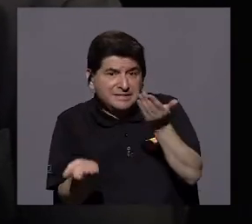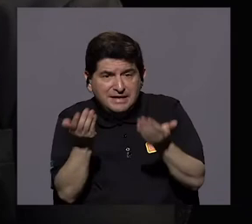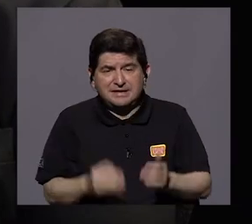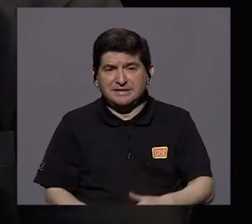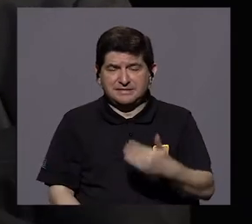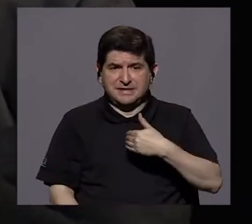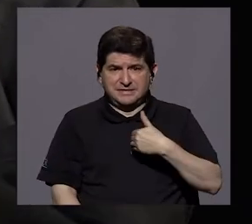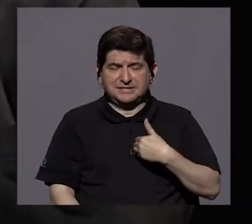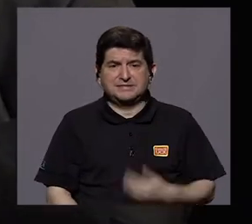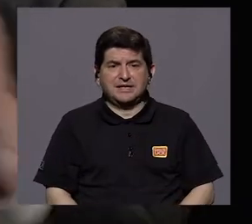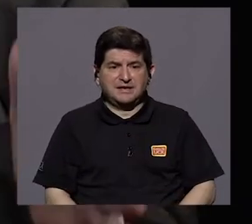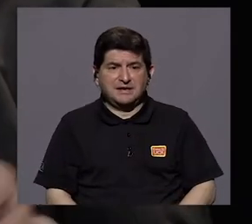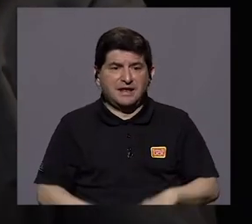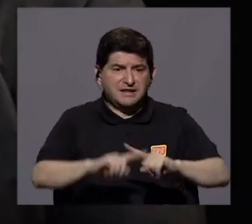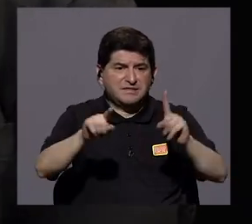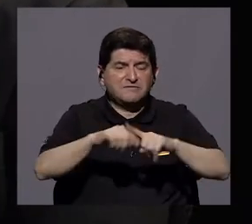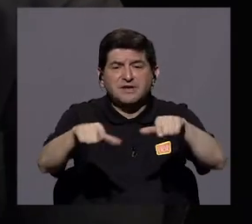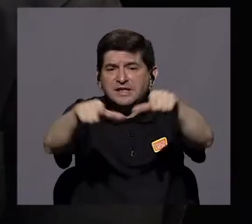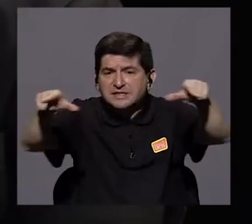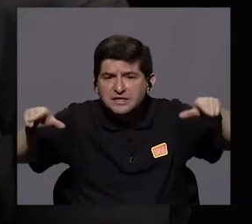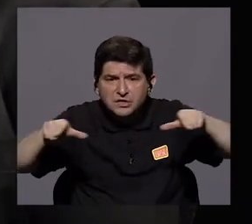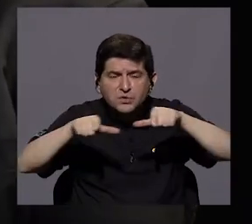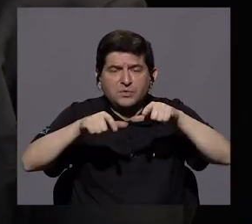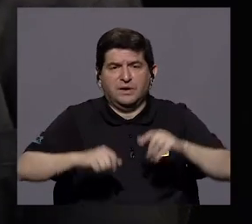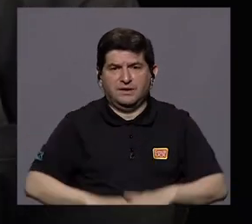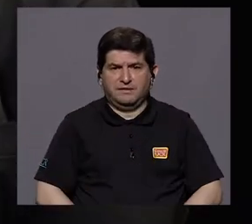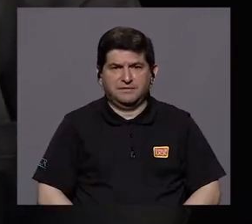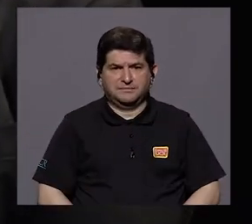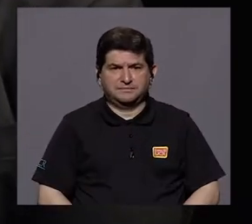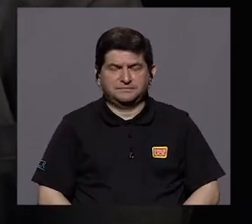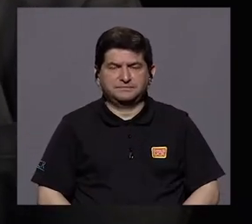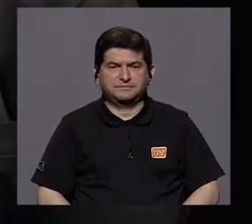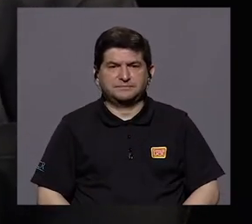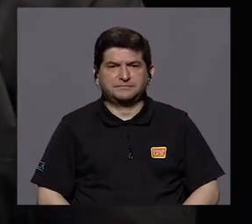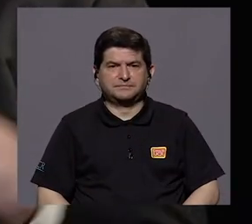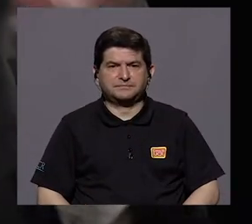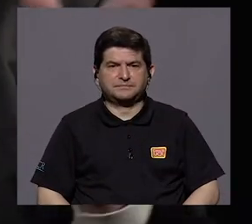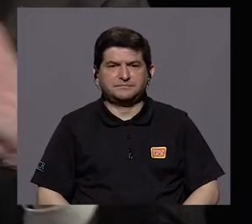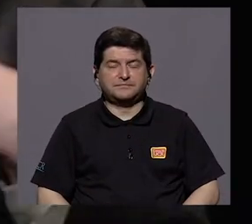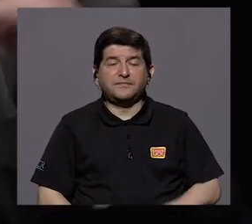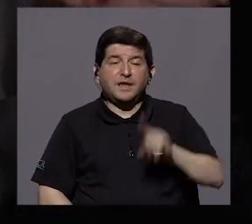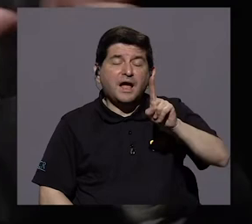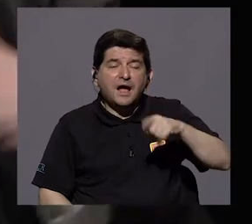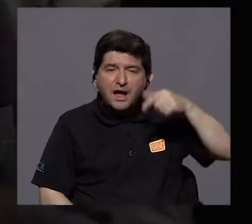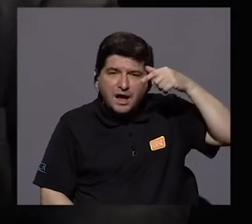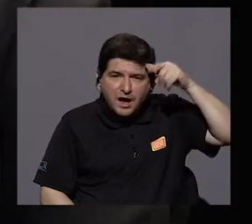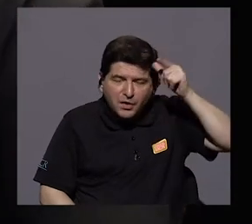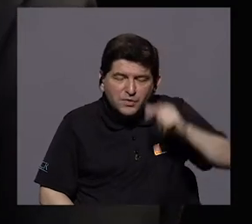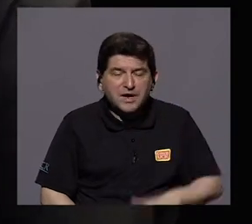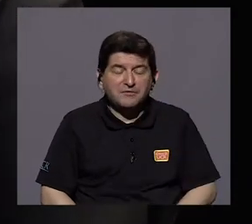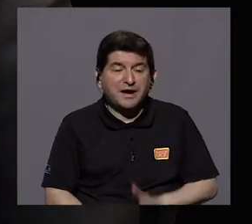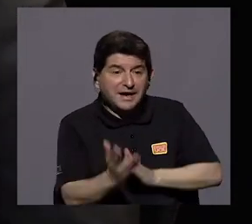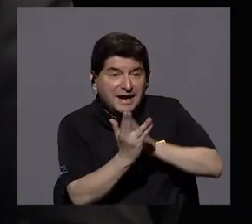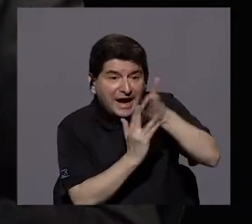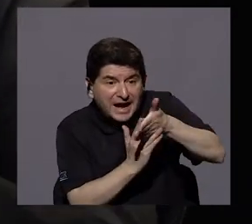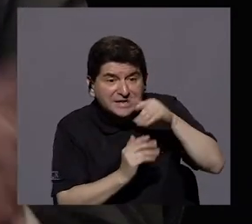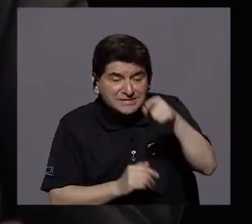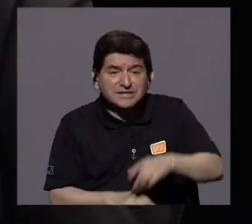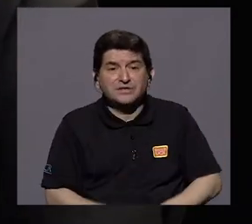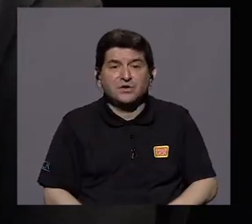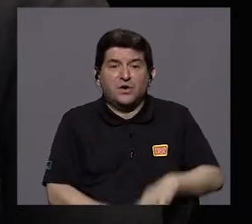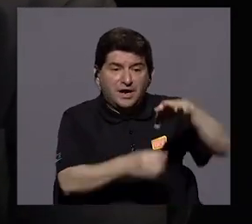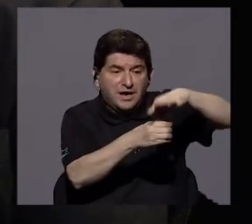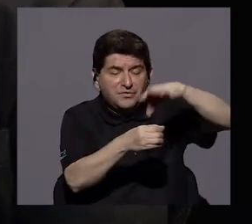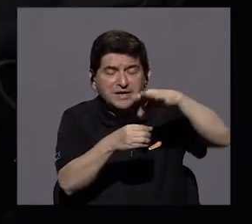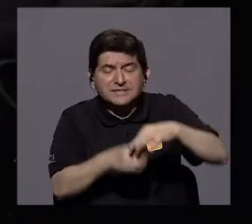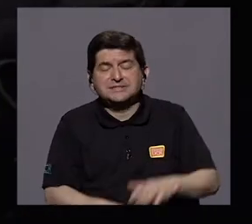entre fundos, ¿verdad? Entre sí. Terrenos. Que la vaca se metió al sembradío de yuca y se comió